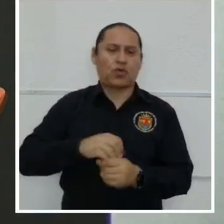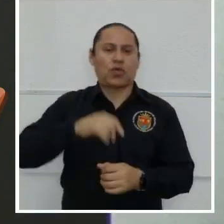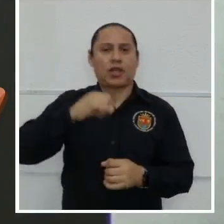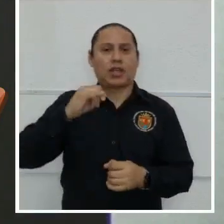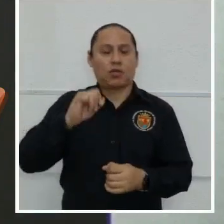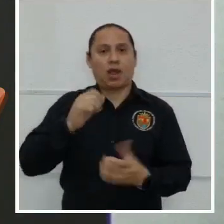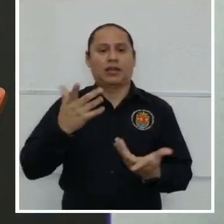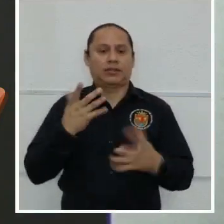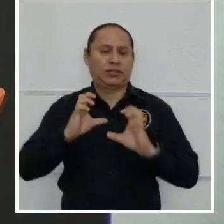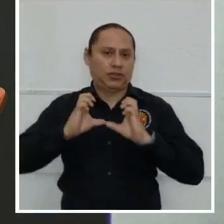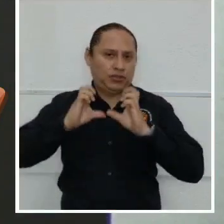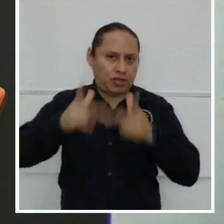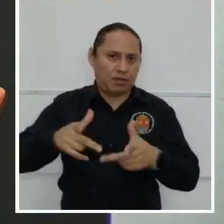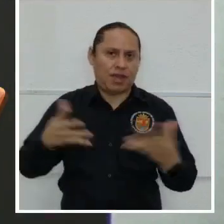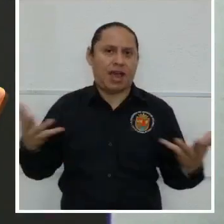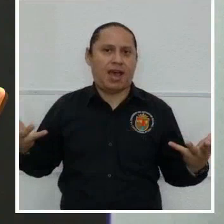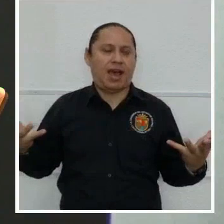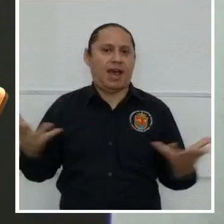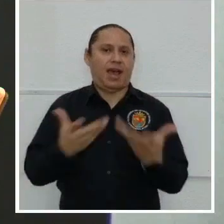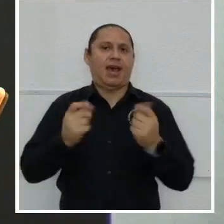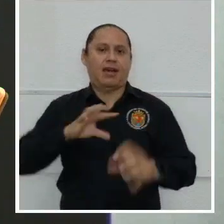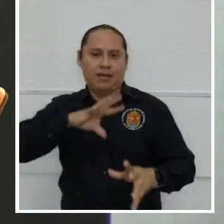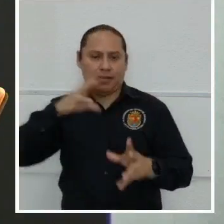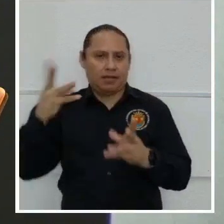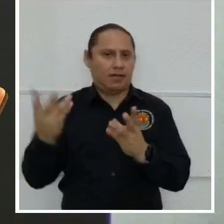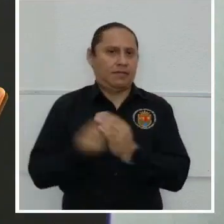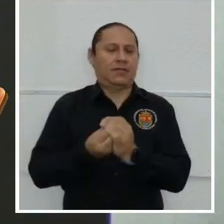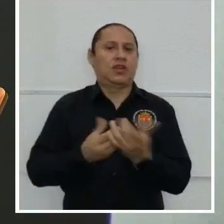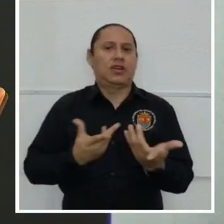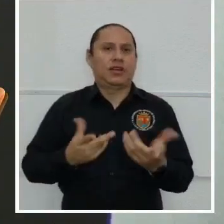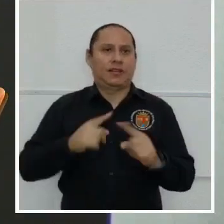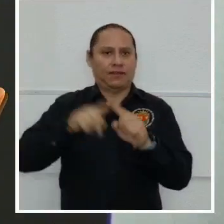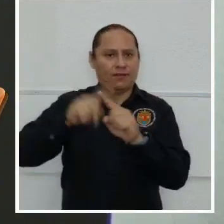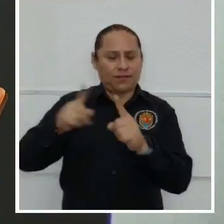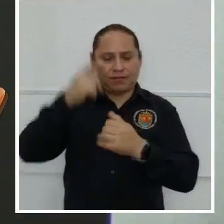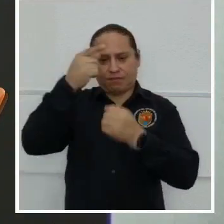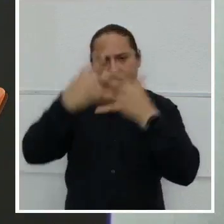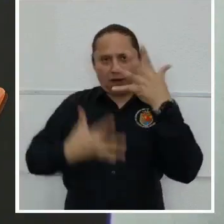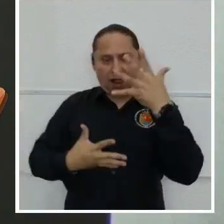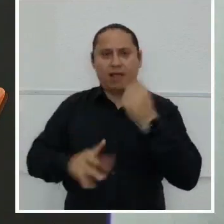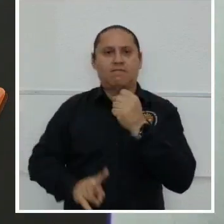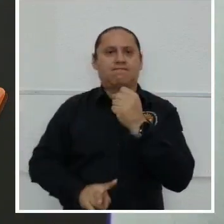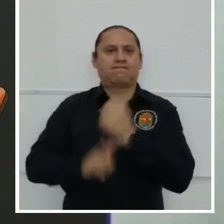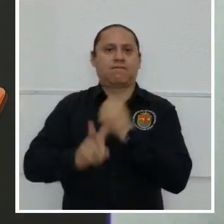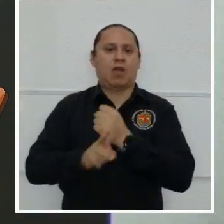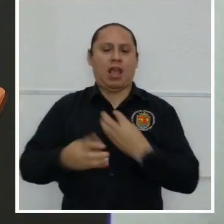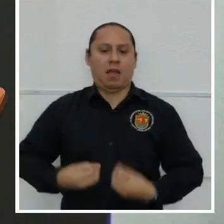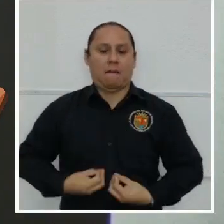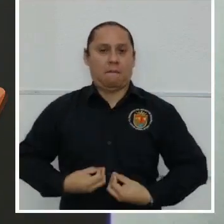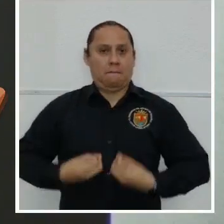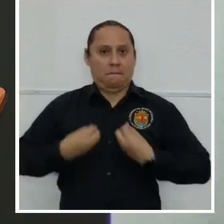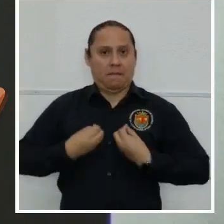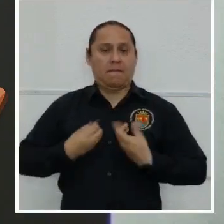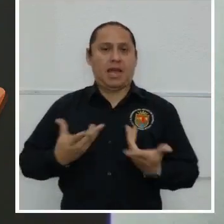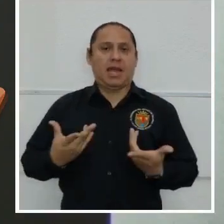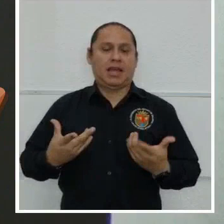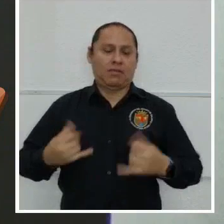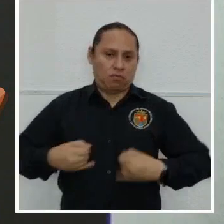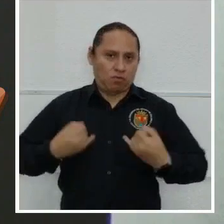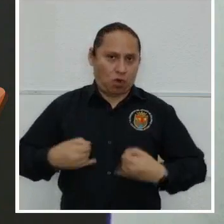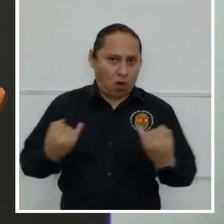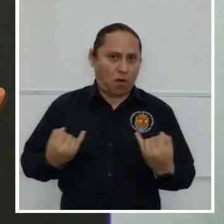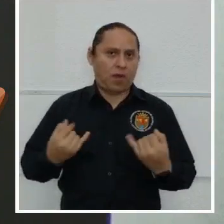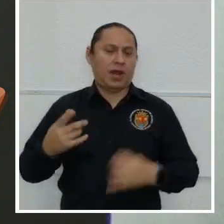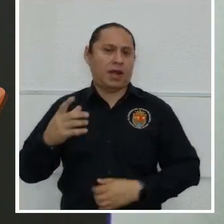Chiapas ha implementado e integrado los diferentes tipos de violencia que viven las mujeres, niñas y adolescentes